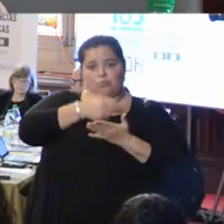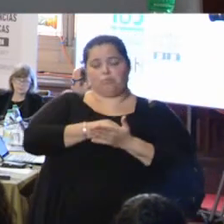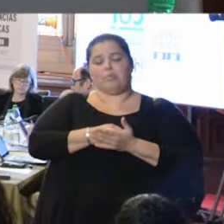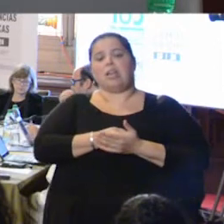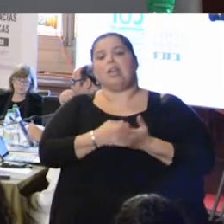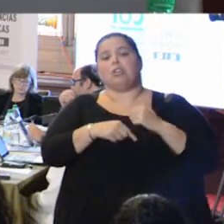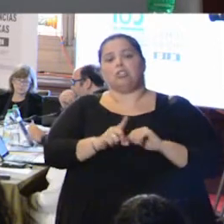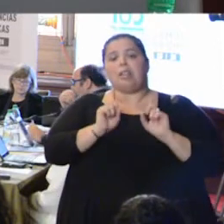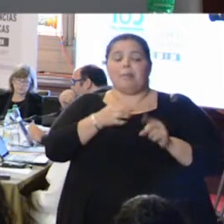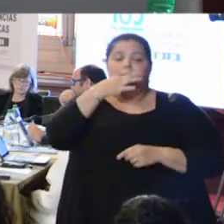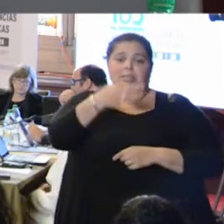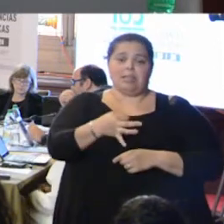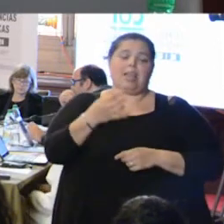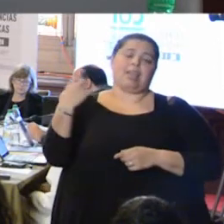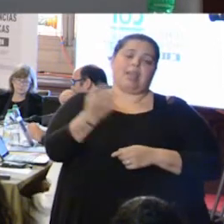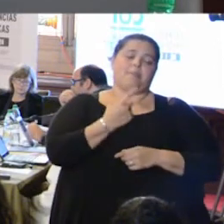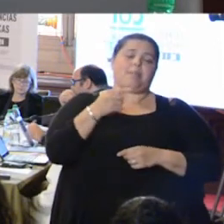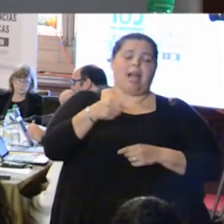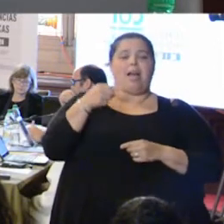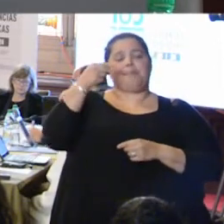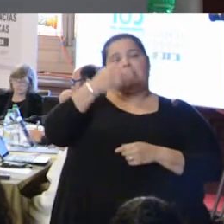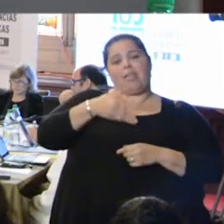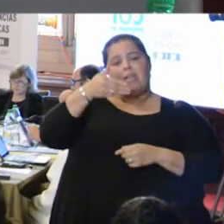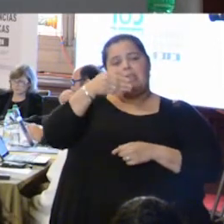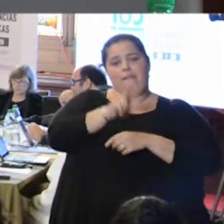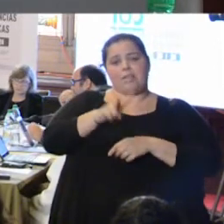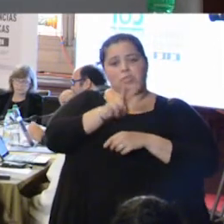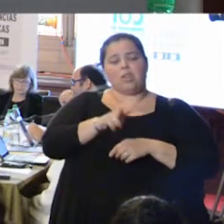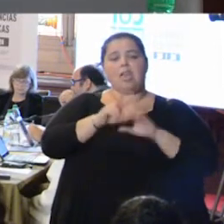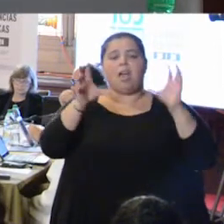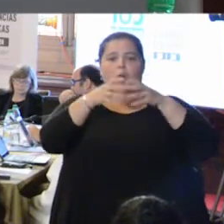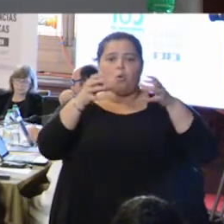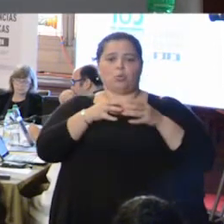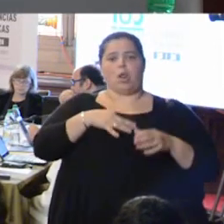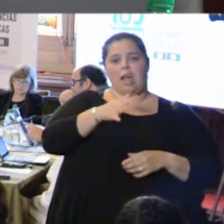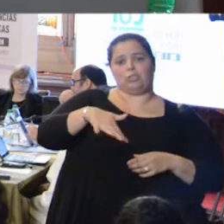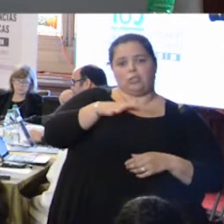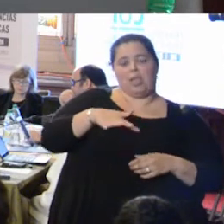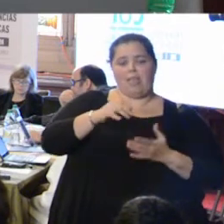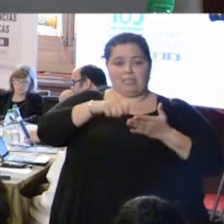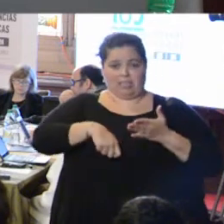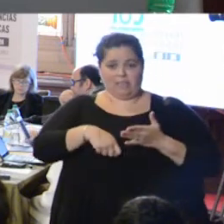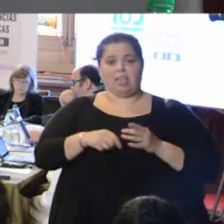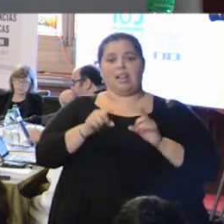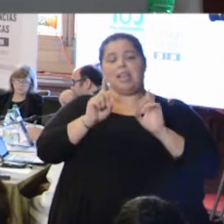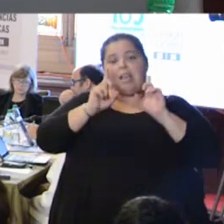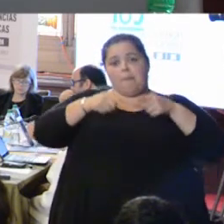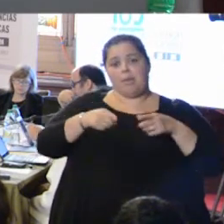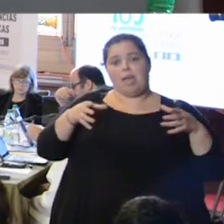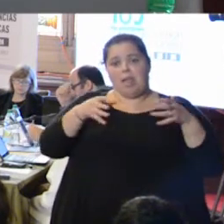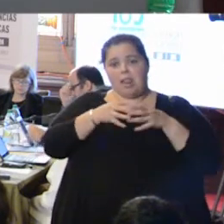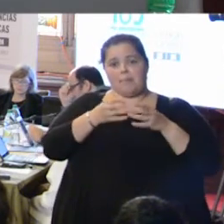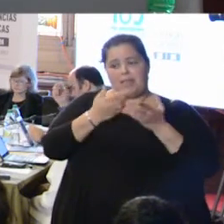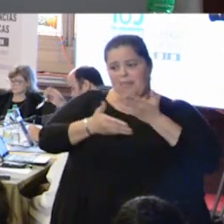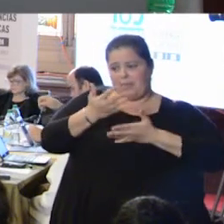efectivamente la Defensoría, en conjunto con sociedad civil y este llamado ahora de alcance intersectorial, va a